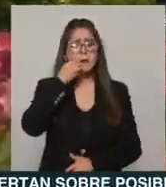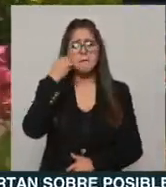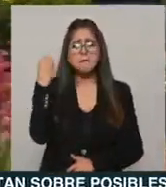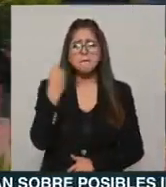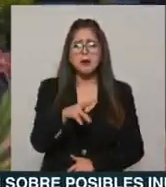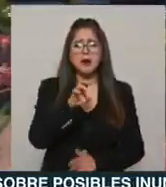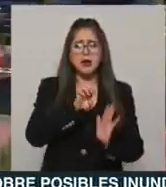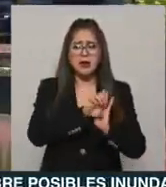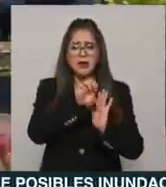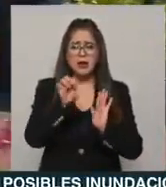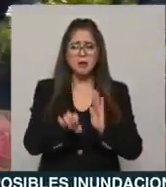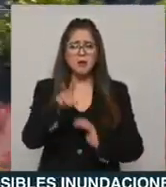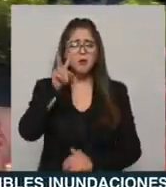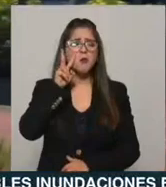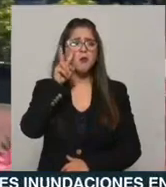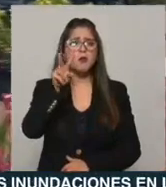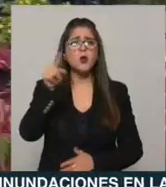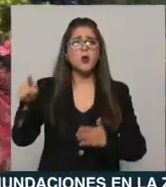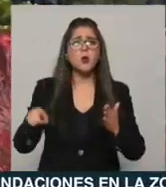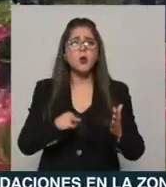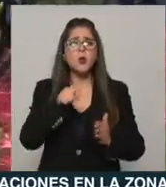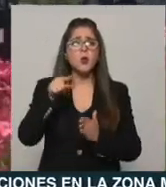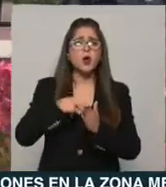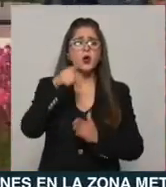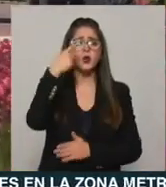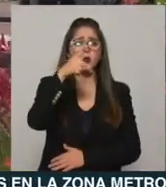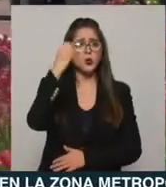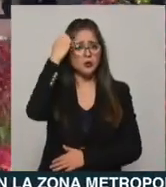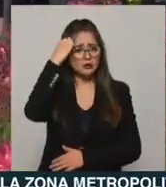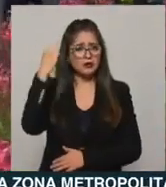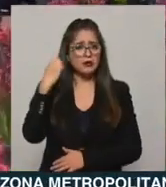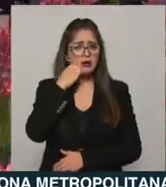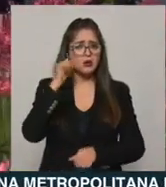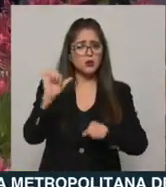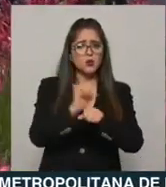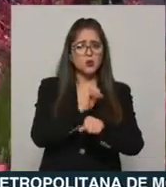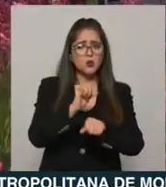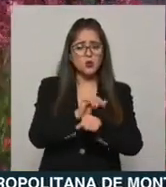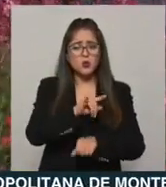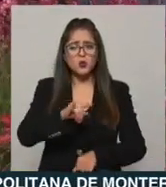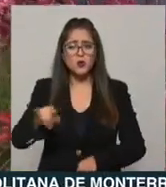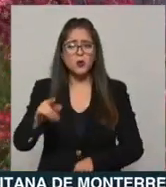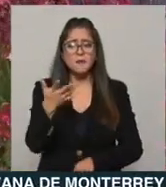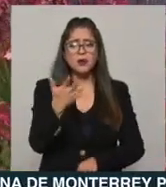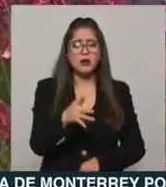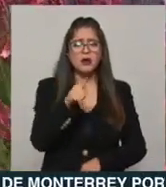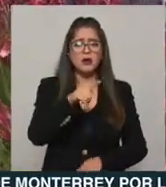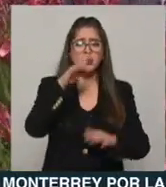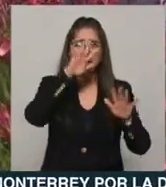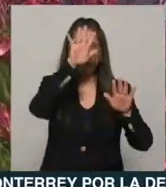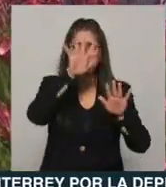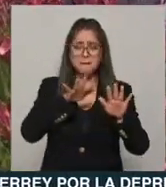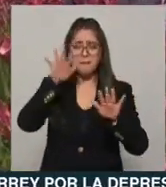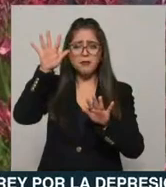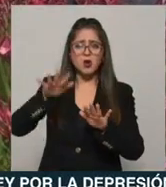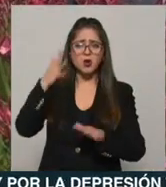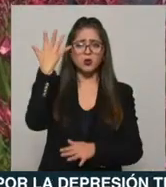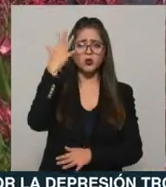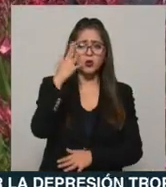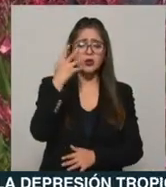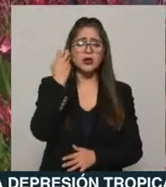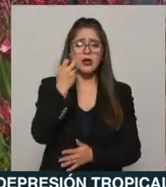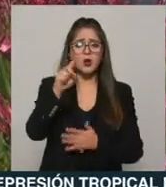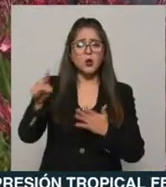observar este fondo. Se trata del lugar donde dejan estacionados sus vehículos, que se trata nada más y nada menos de paneles solares, con lo que este